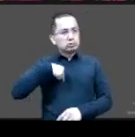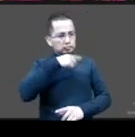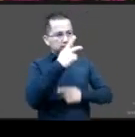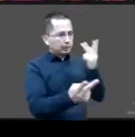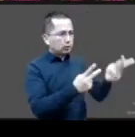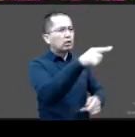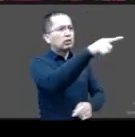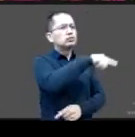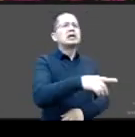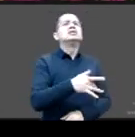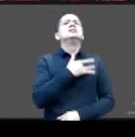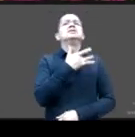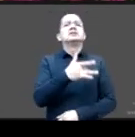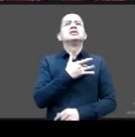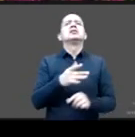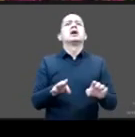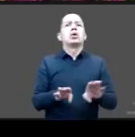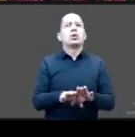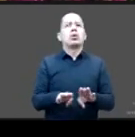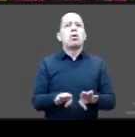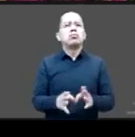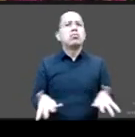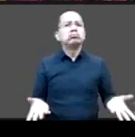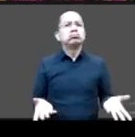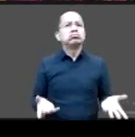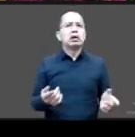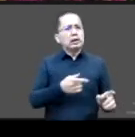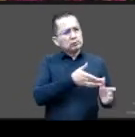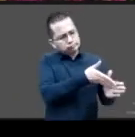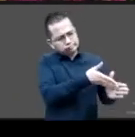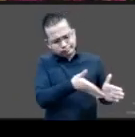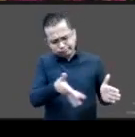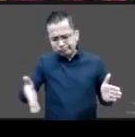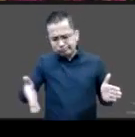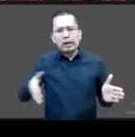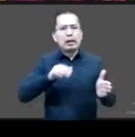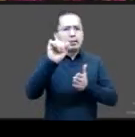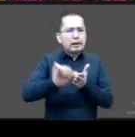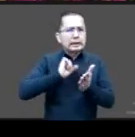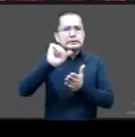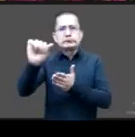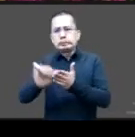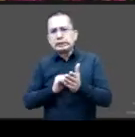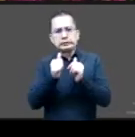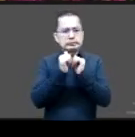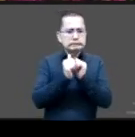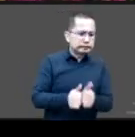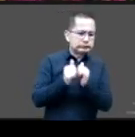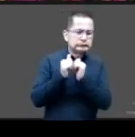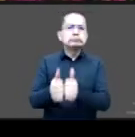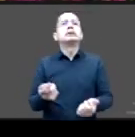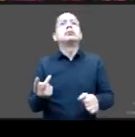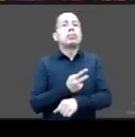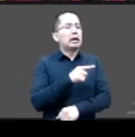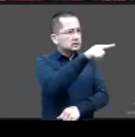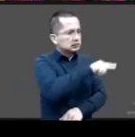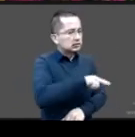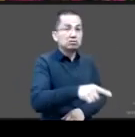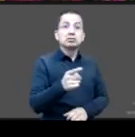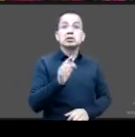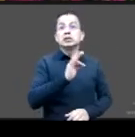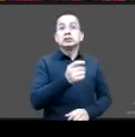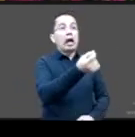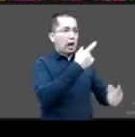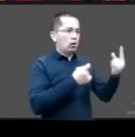en qué ha pasado en estos tres meses y días y bueno pues sí mucho disgusto también alegría porque son jóvenes